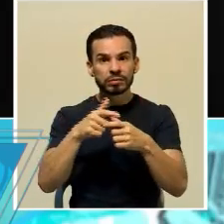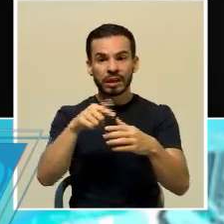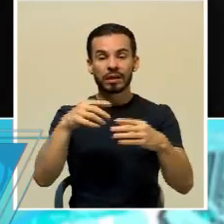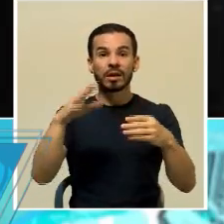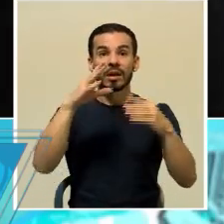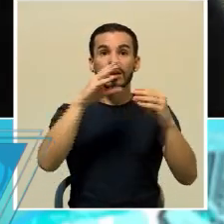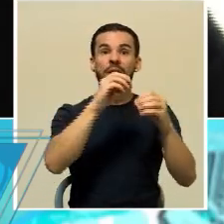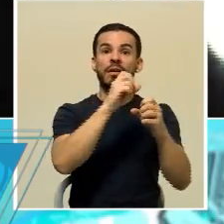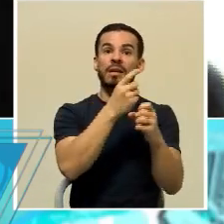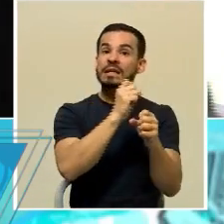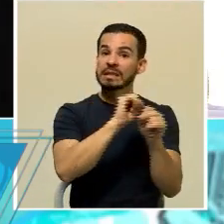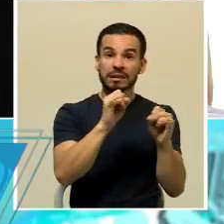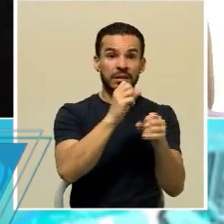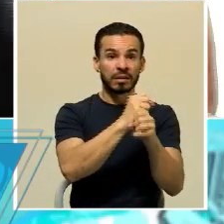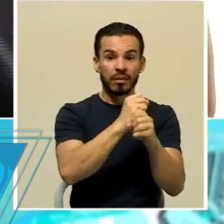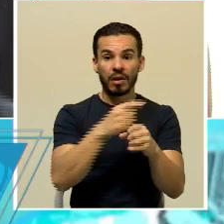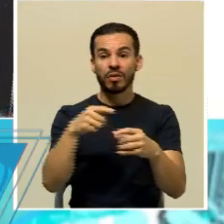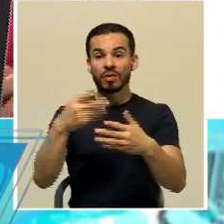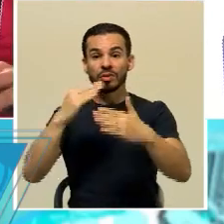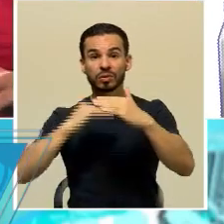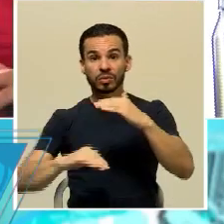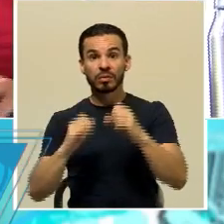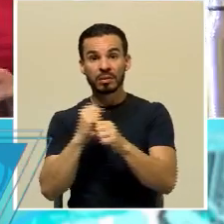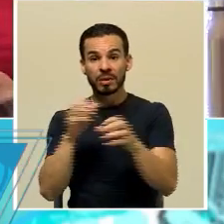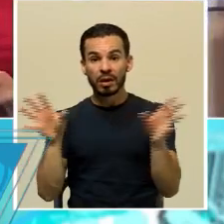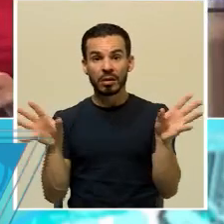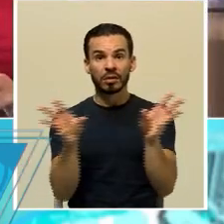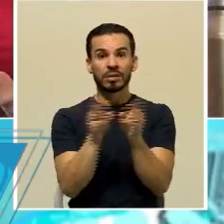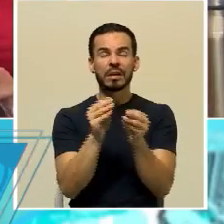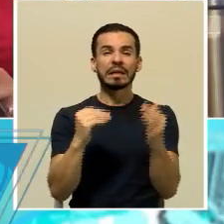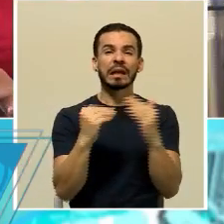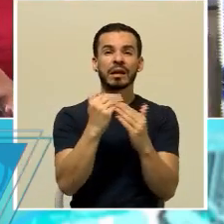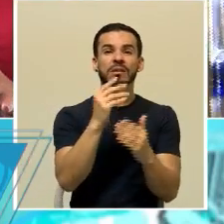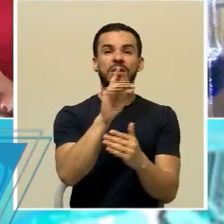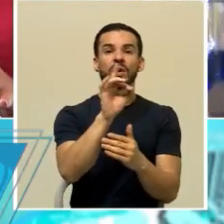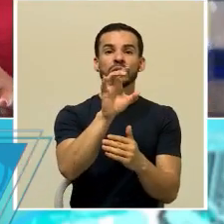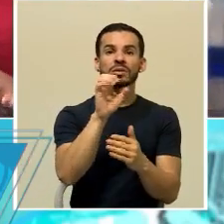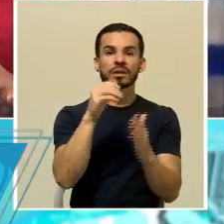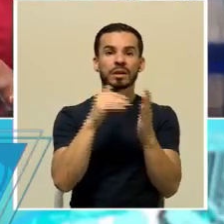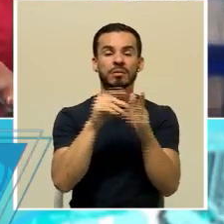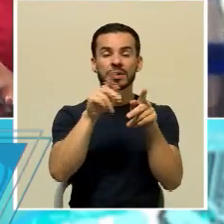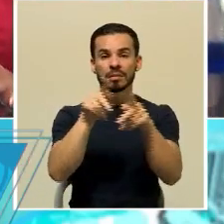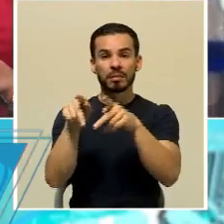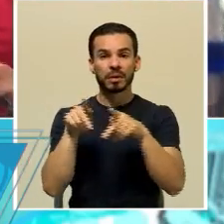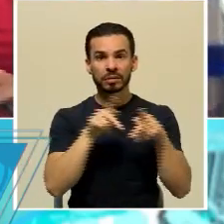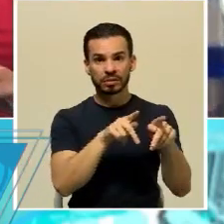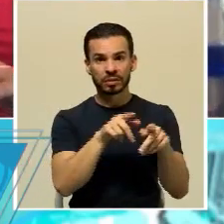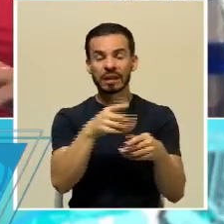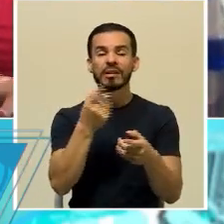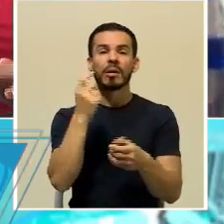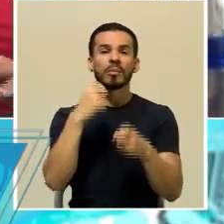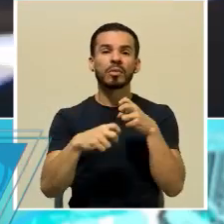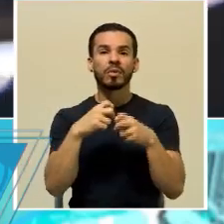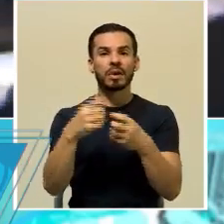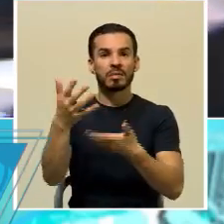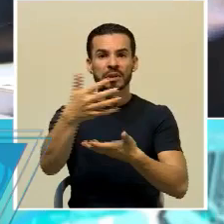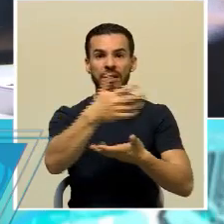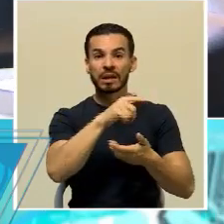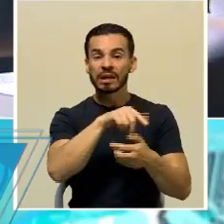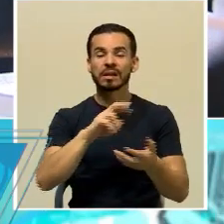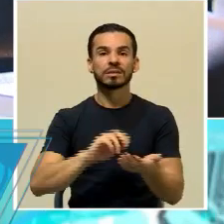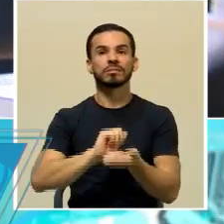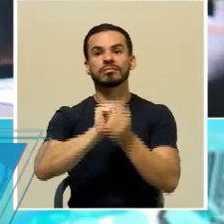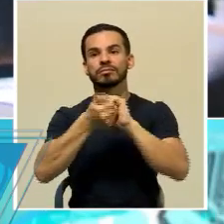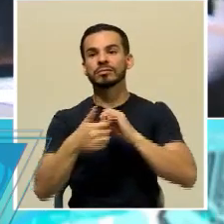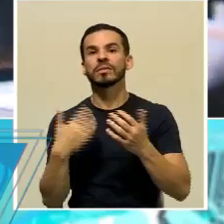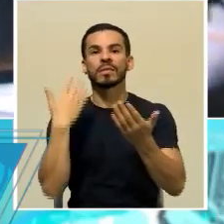personas desempleadas más las subempleadas, podríamos estar hablando de cerca de 800,000 personas que están teniendo problemas de ingresos. Y obviamente esto se va a